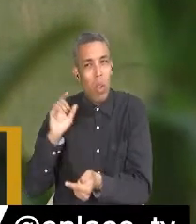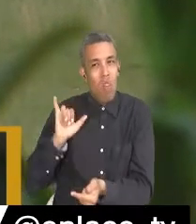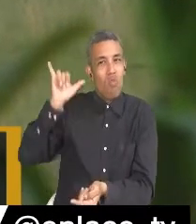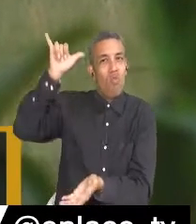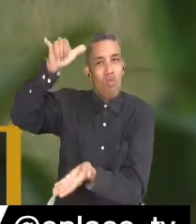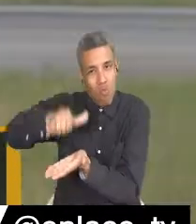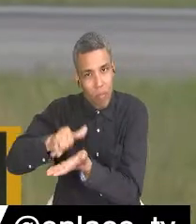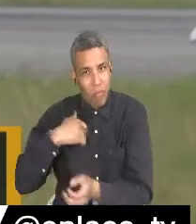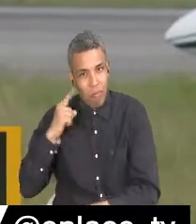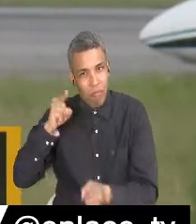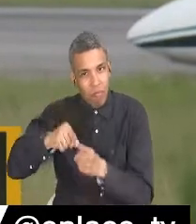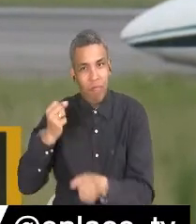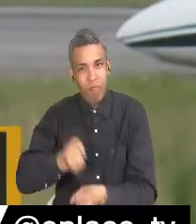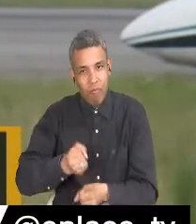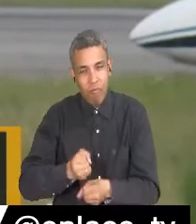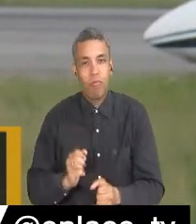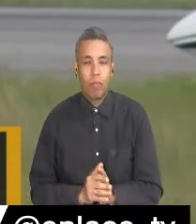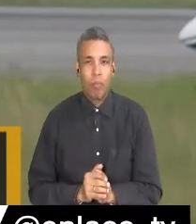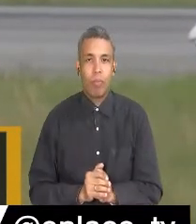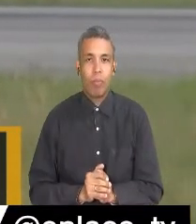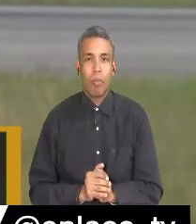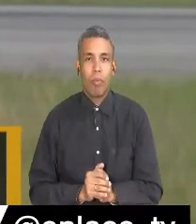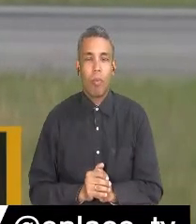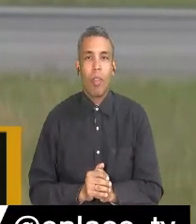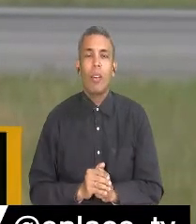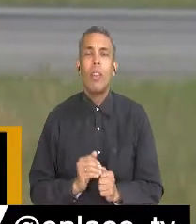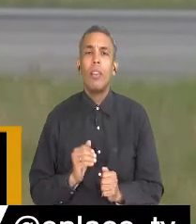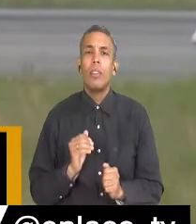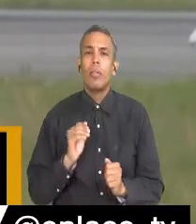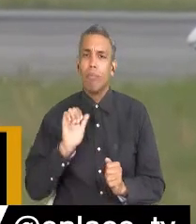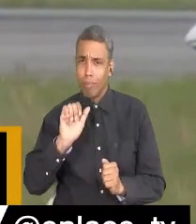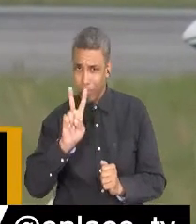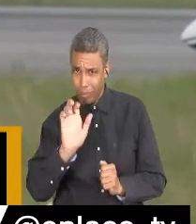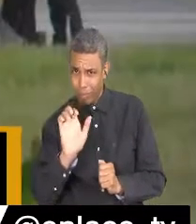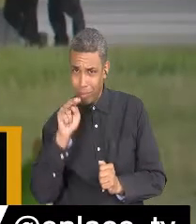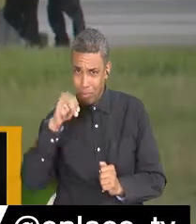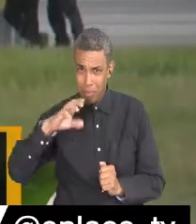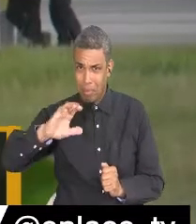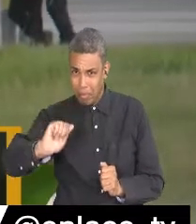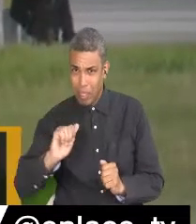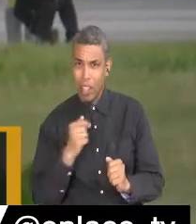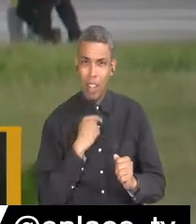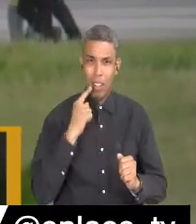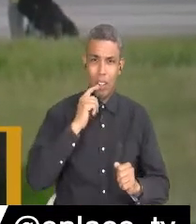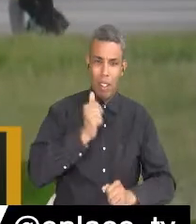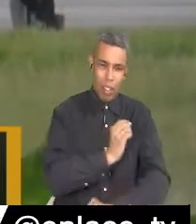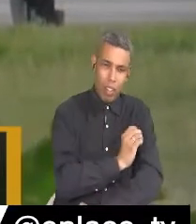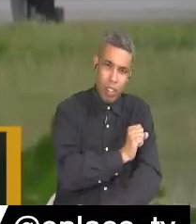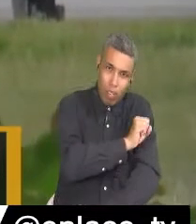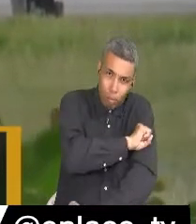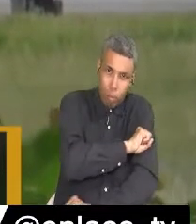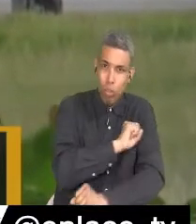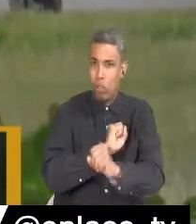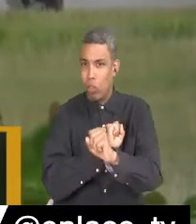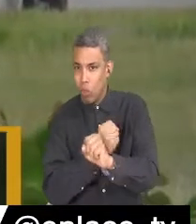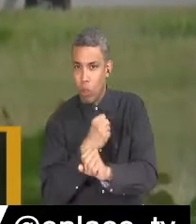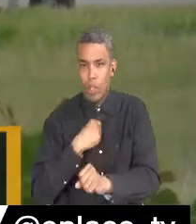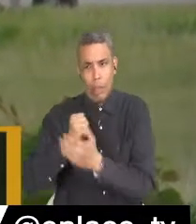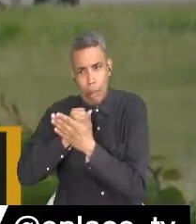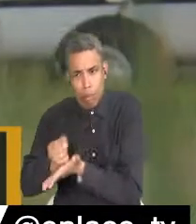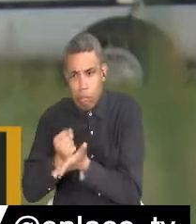Nacional y funcionarios de la empresa Avianca trabajaron en las labores de socorro. Tras el accidente, el aeropuerto de Yariguíes fue cerrado